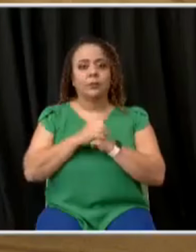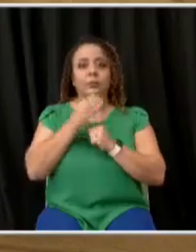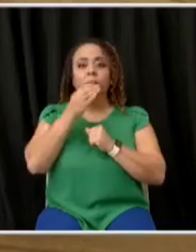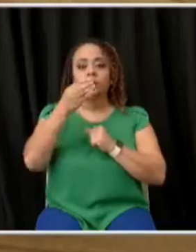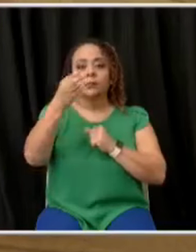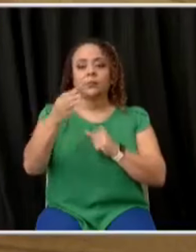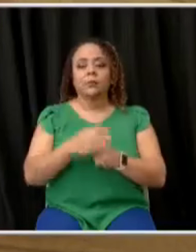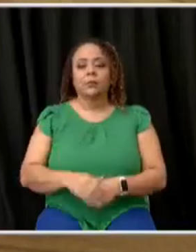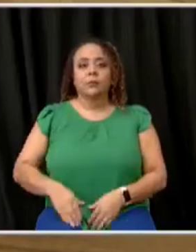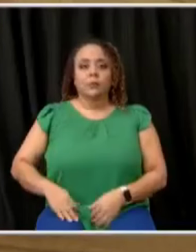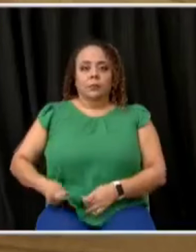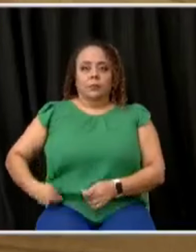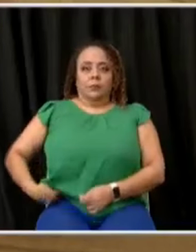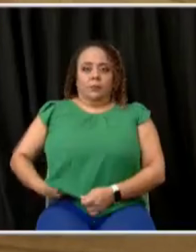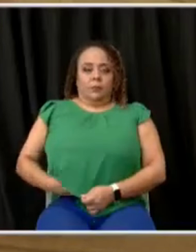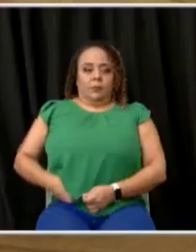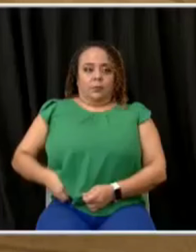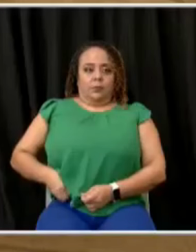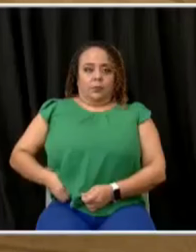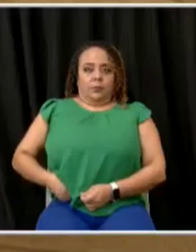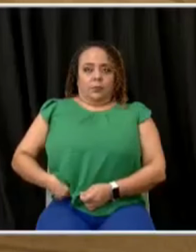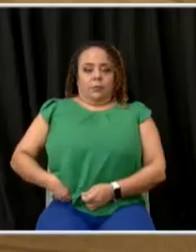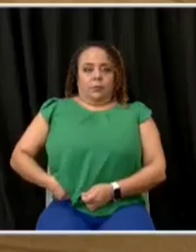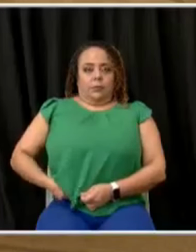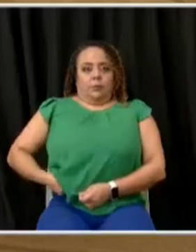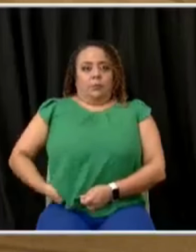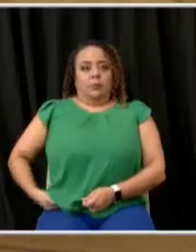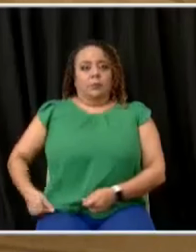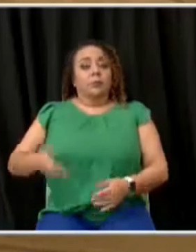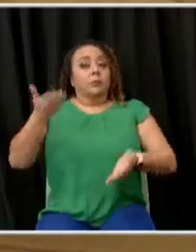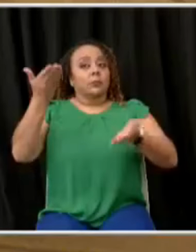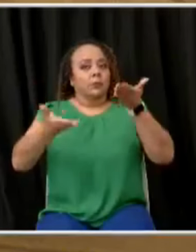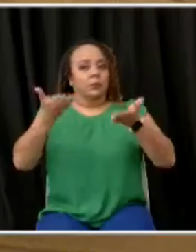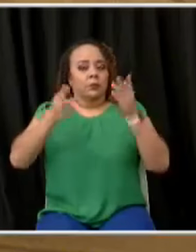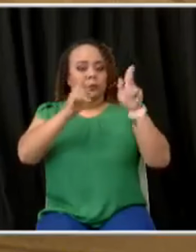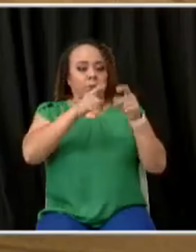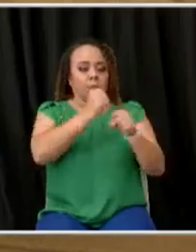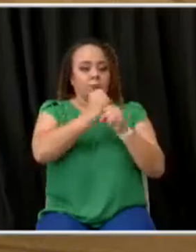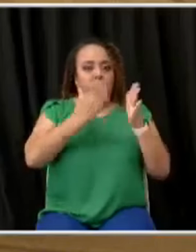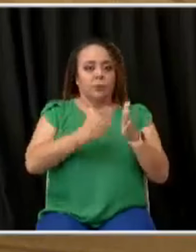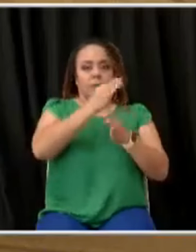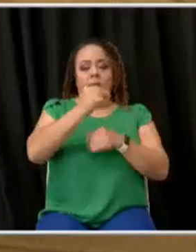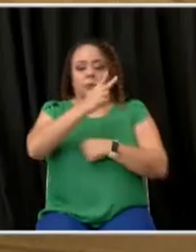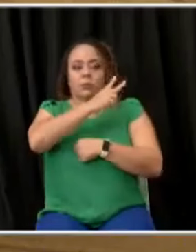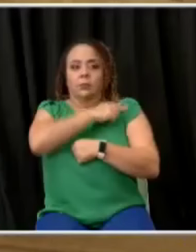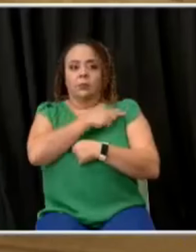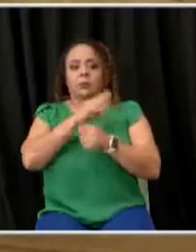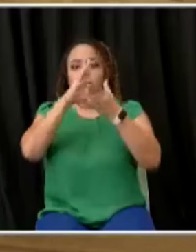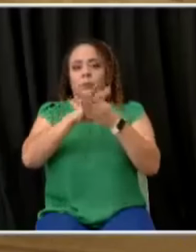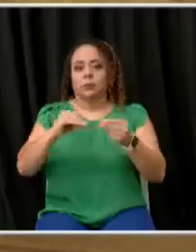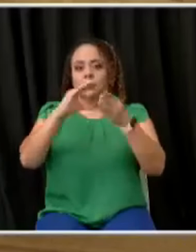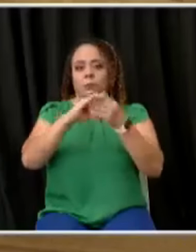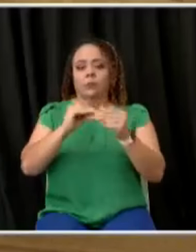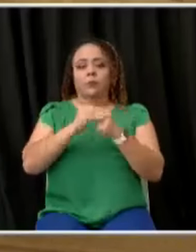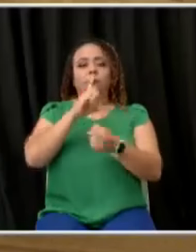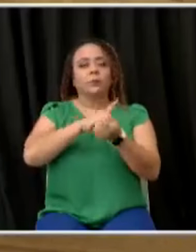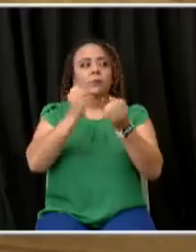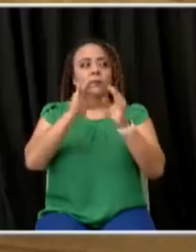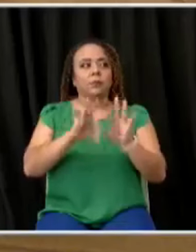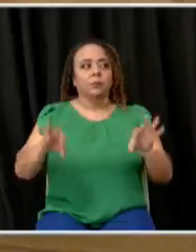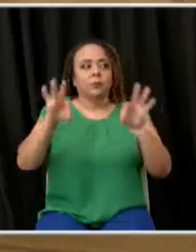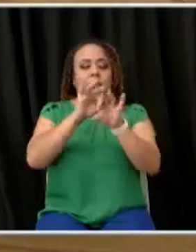recomienda es el equilibrio entre la persona trabajadora y la persona empleadora. Lo que nos comenta el doctor es muy importante.